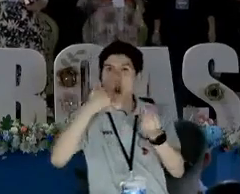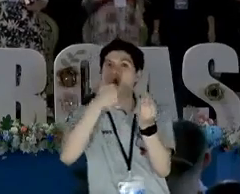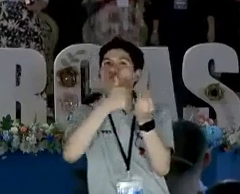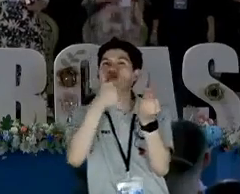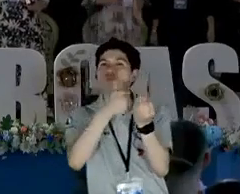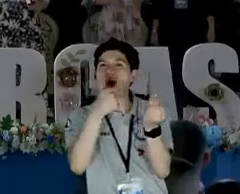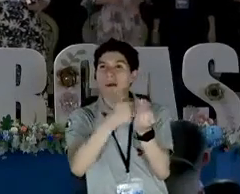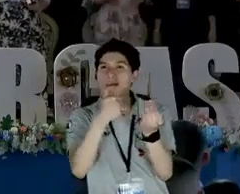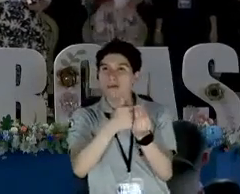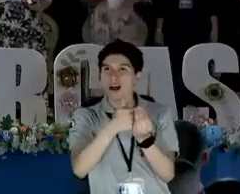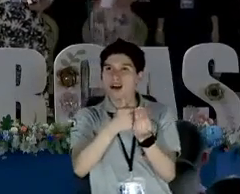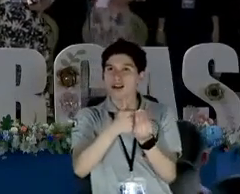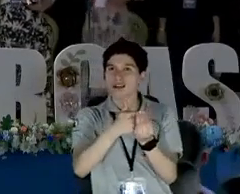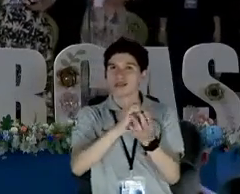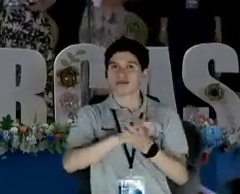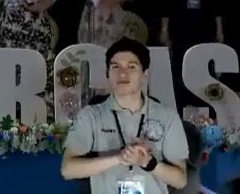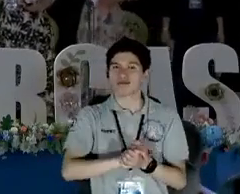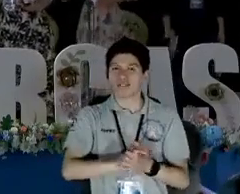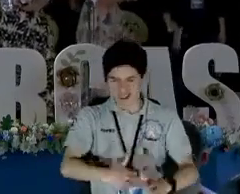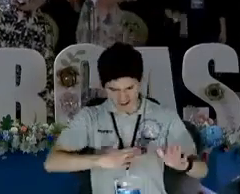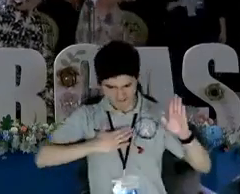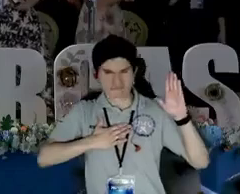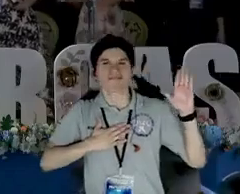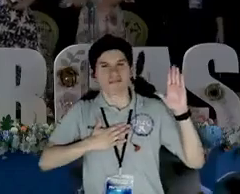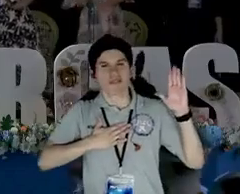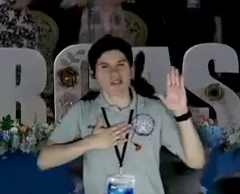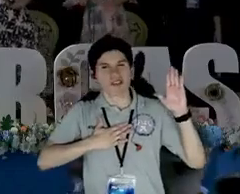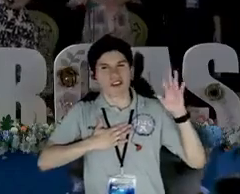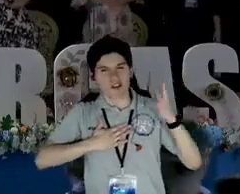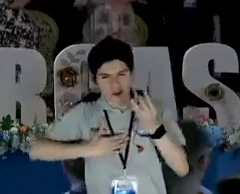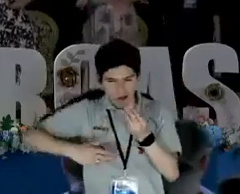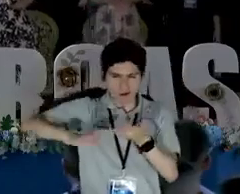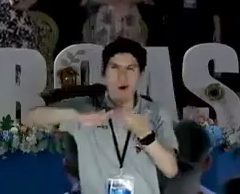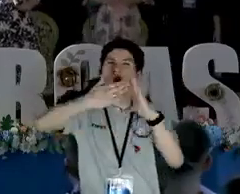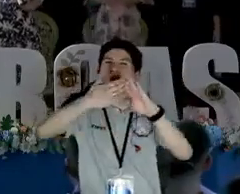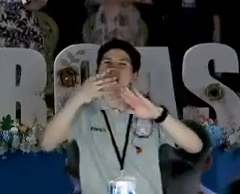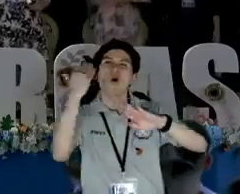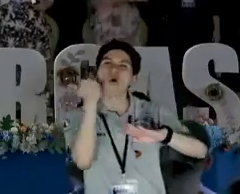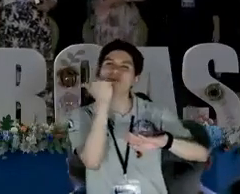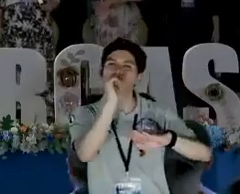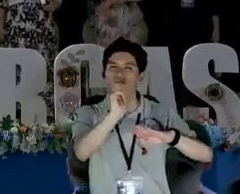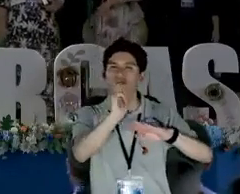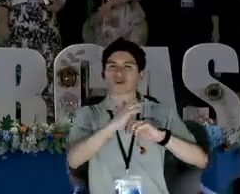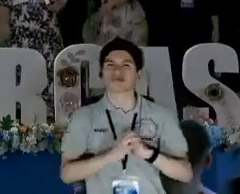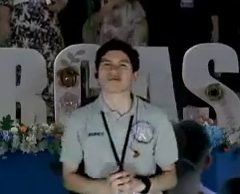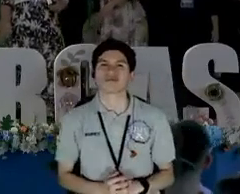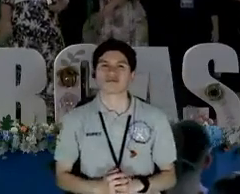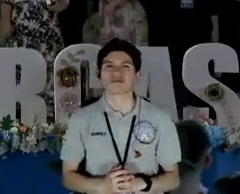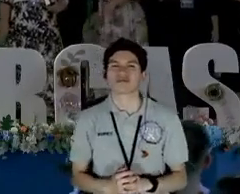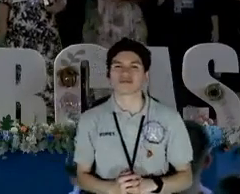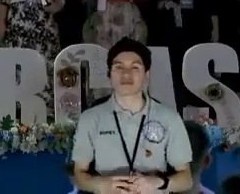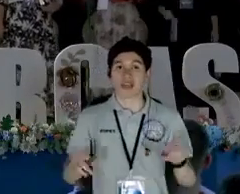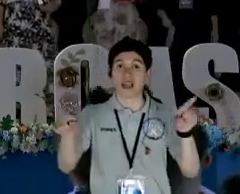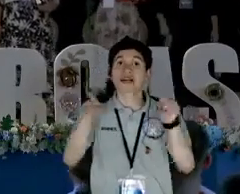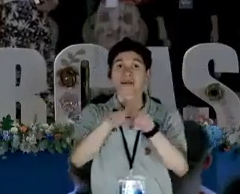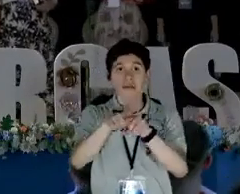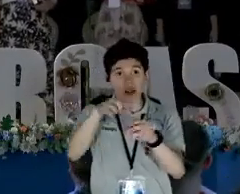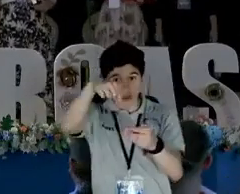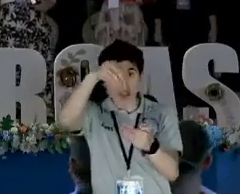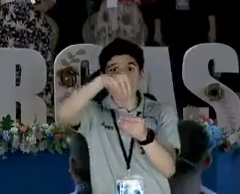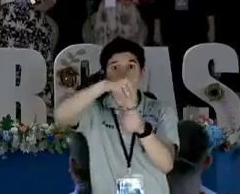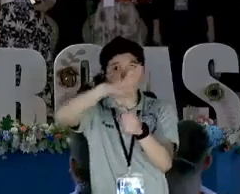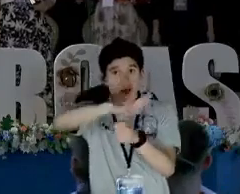con la población femenil, ¿cierto? Y usted, mi hermano, y su mesa de directivos